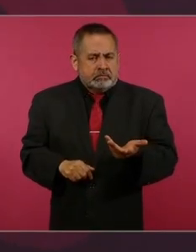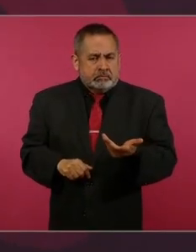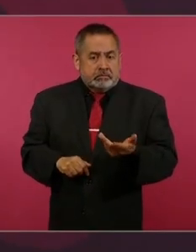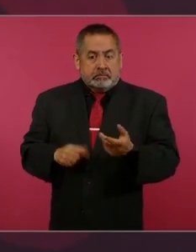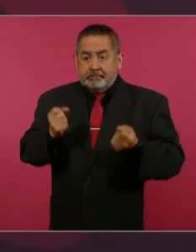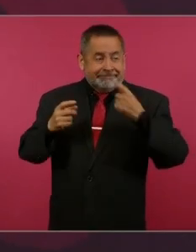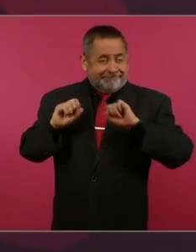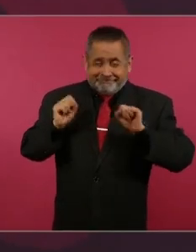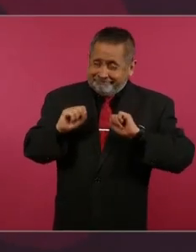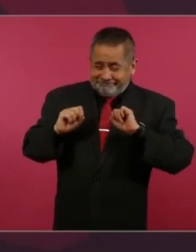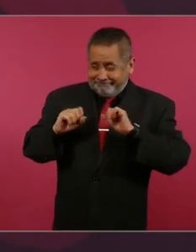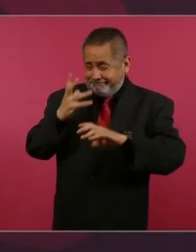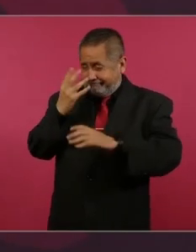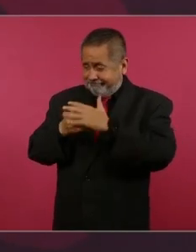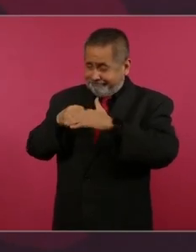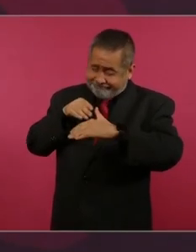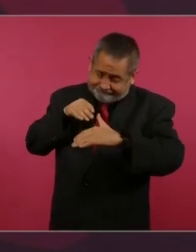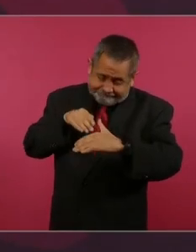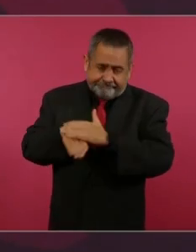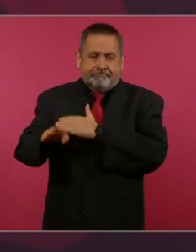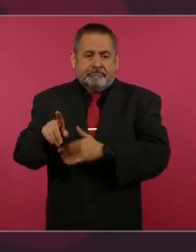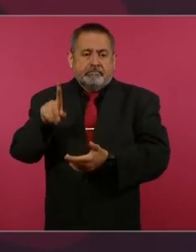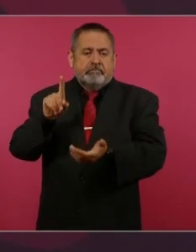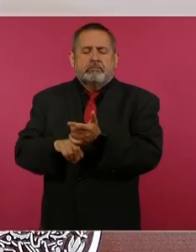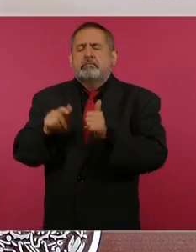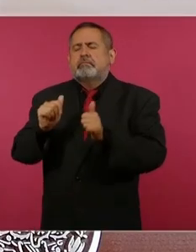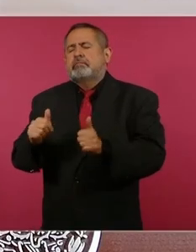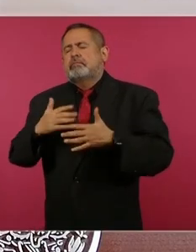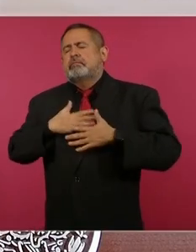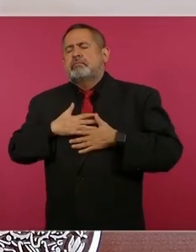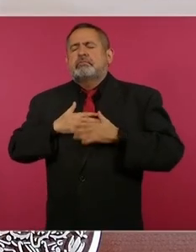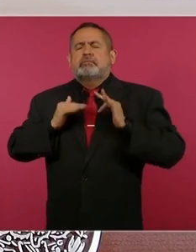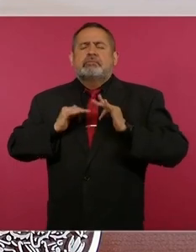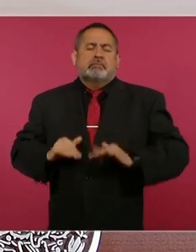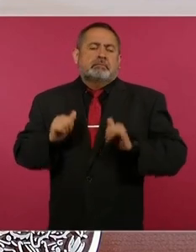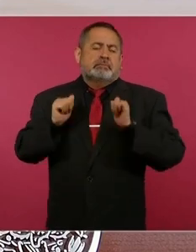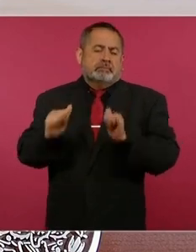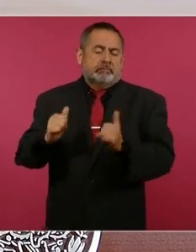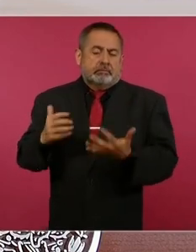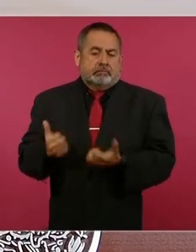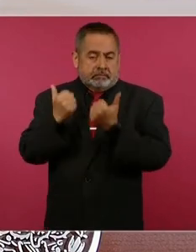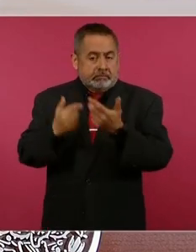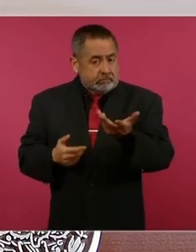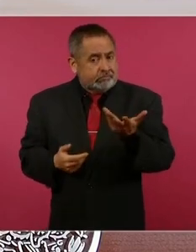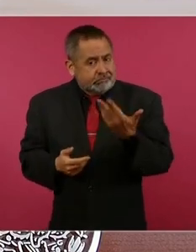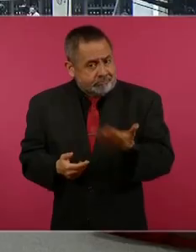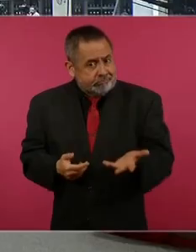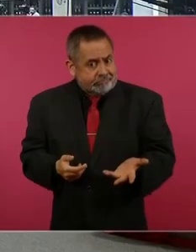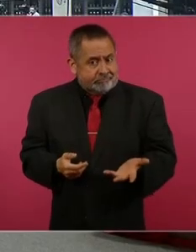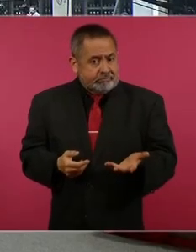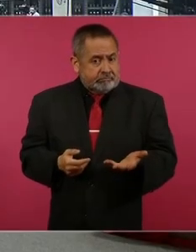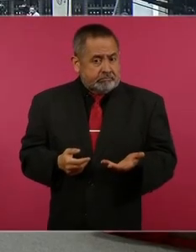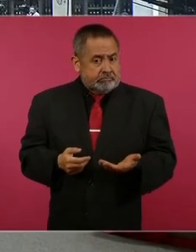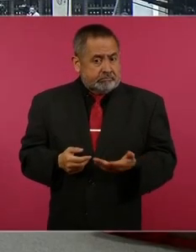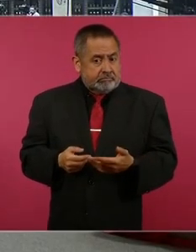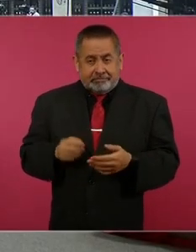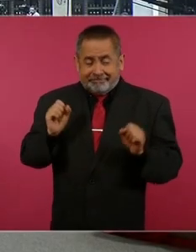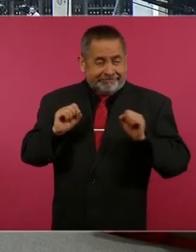lograban llegar a la embajada se sentían a salvo. Antes de